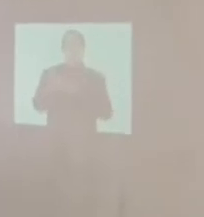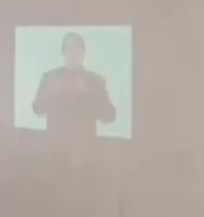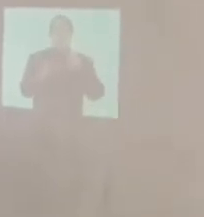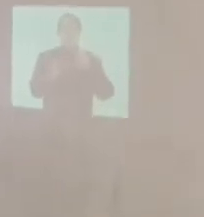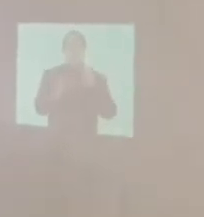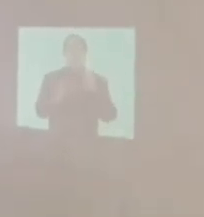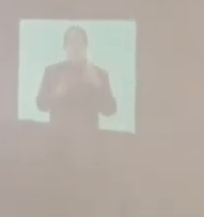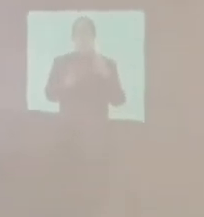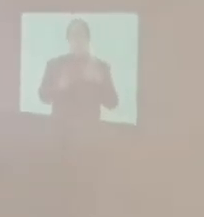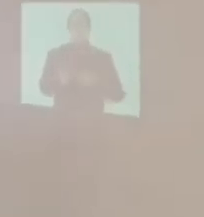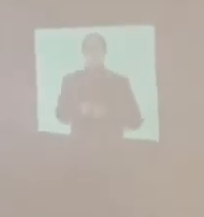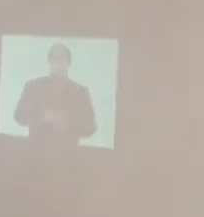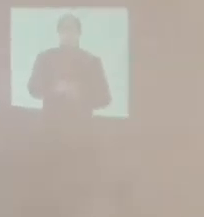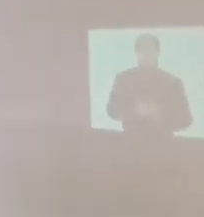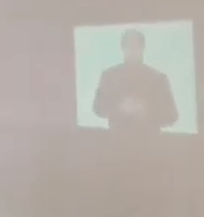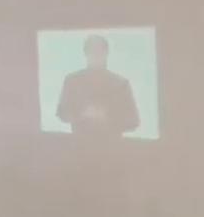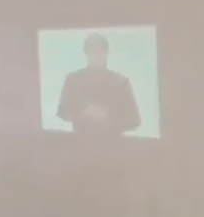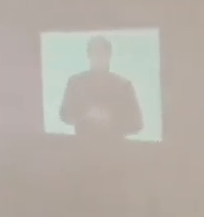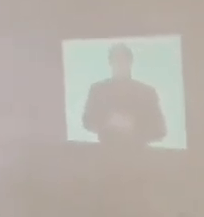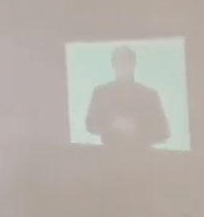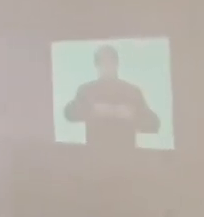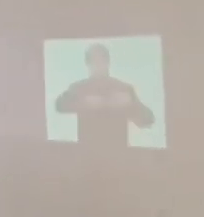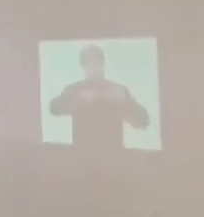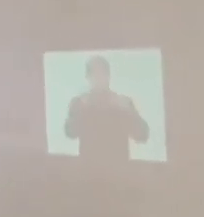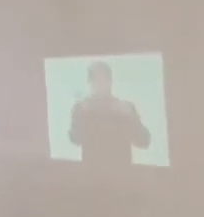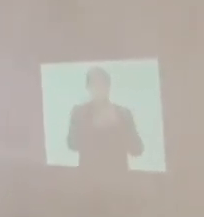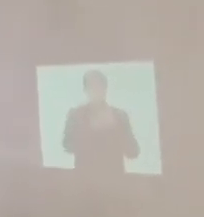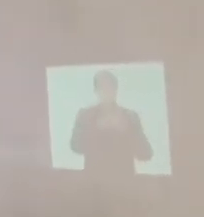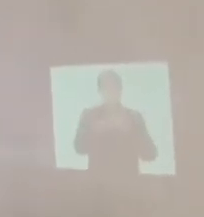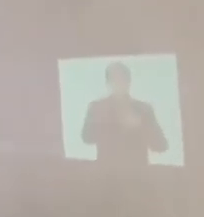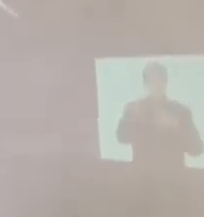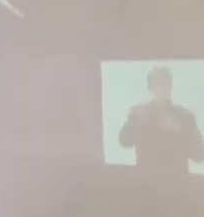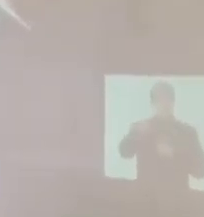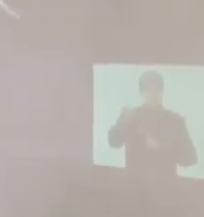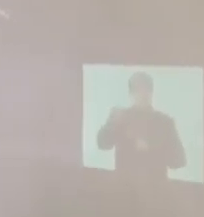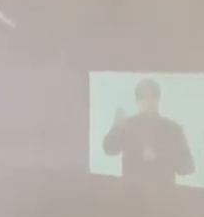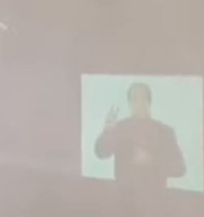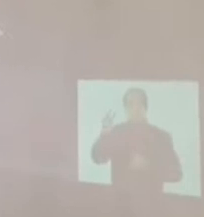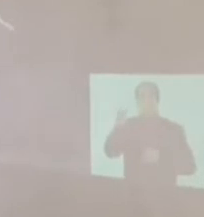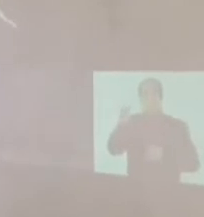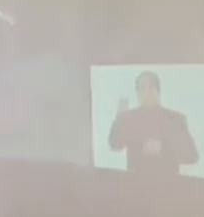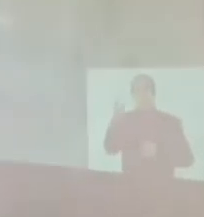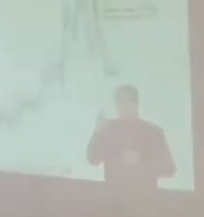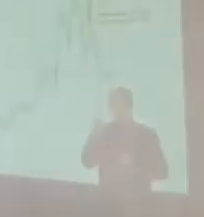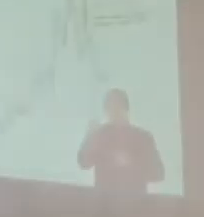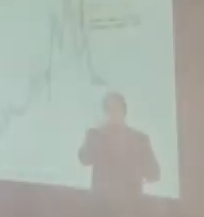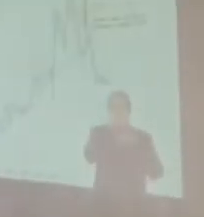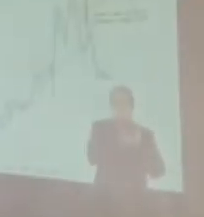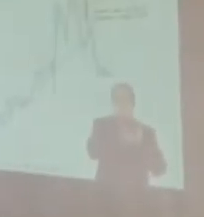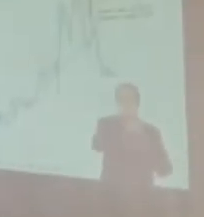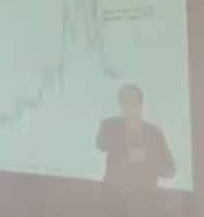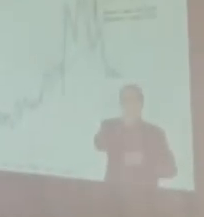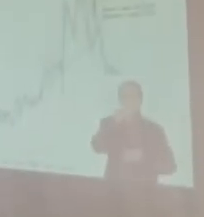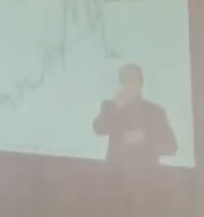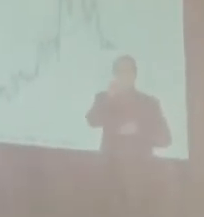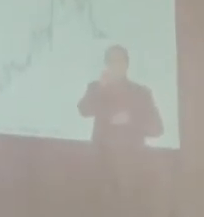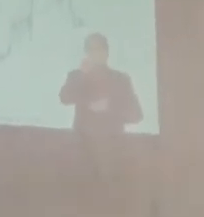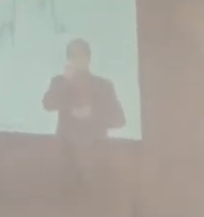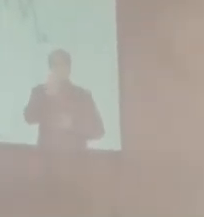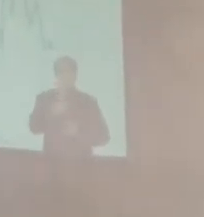2022. Homicidio doloso de 1.143 a 536,